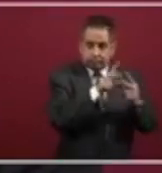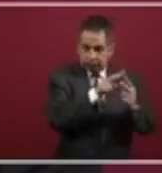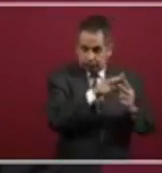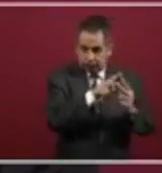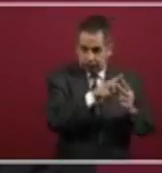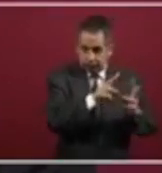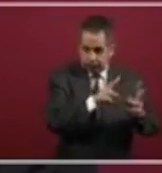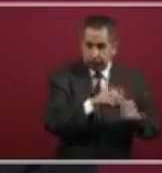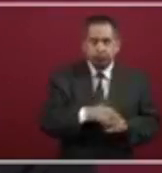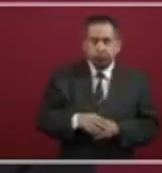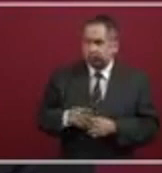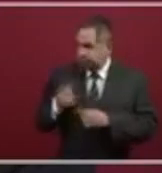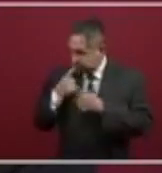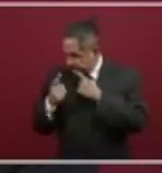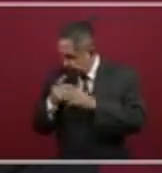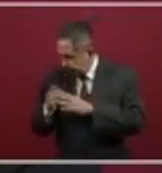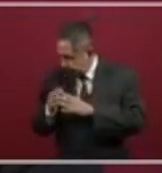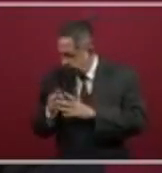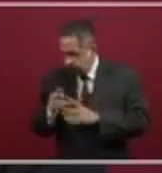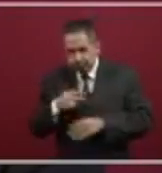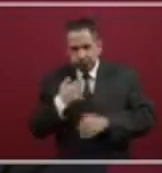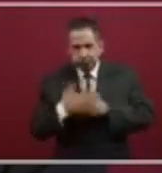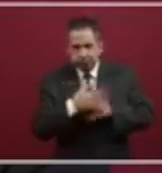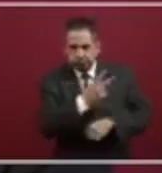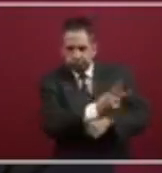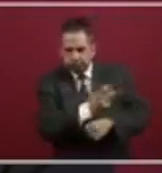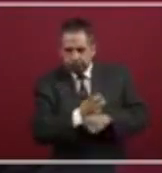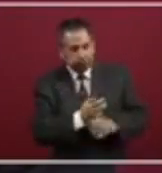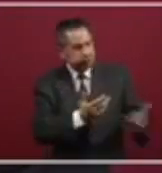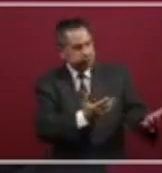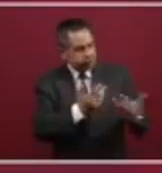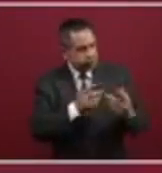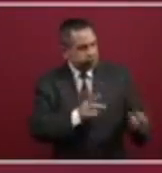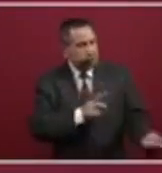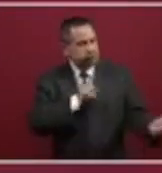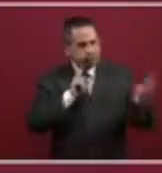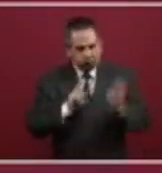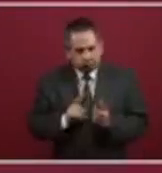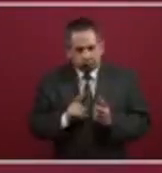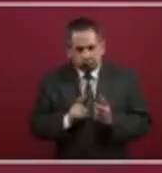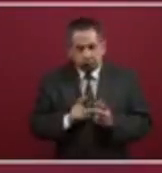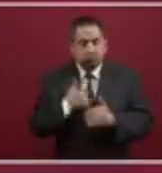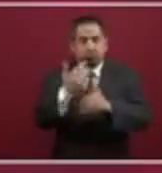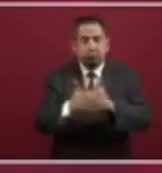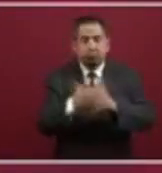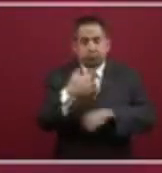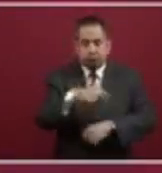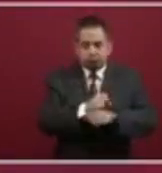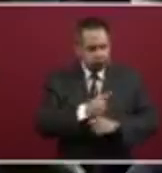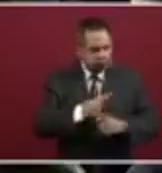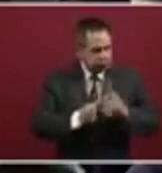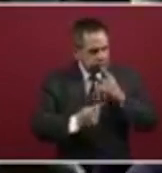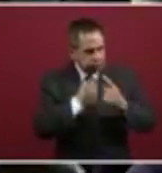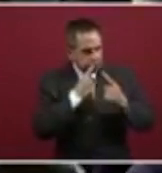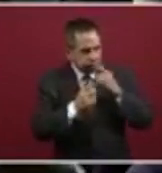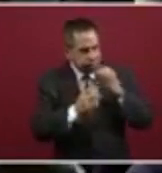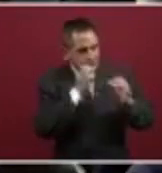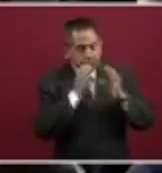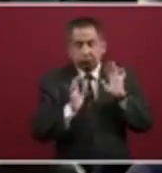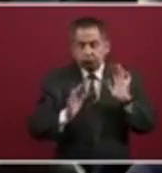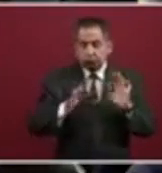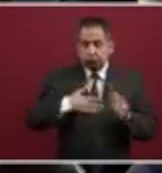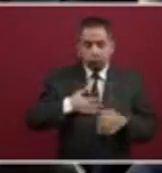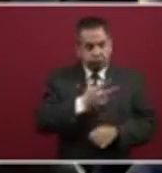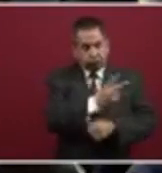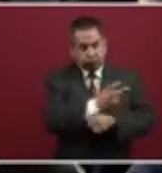una invitación para reunirnos la semana próxima. Los estoy invitando